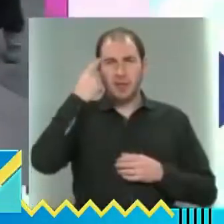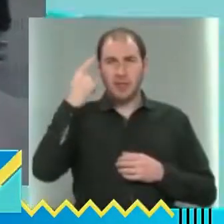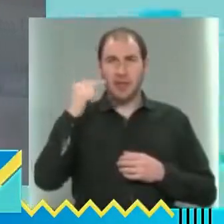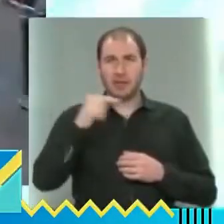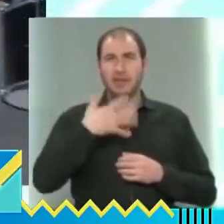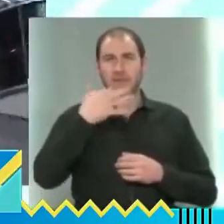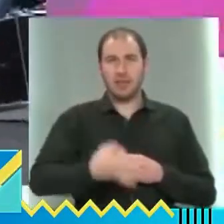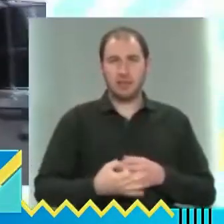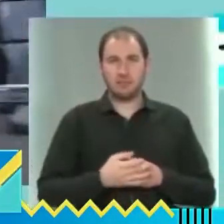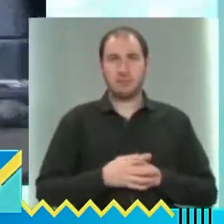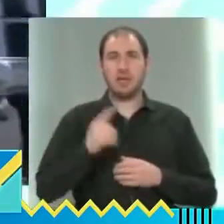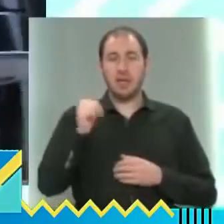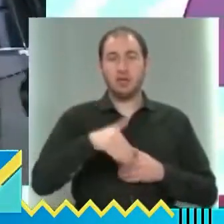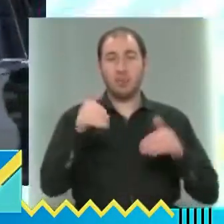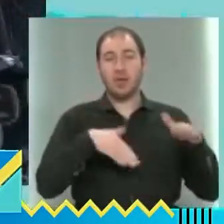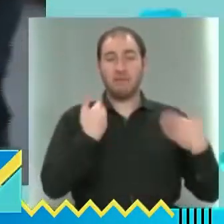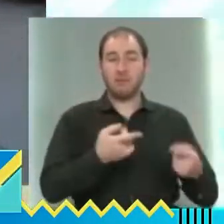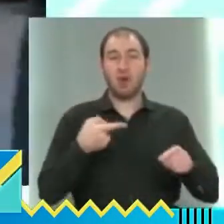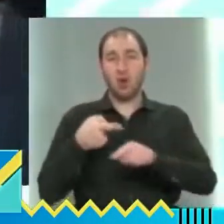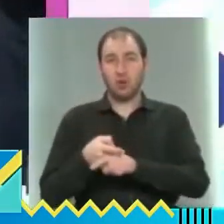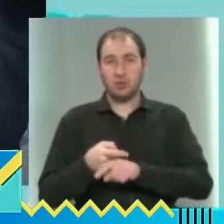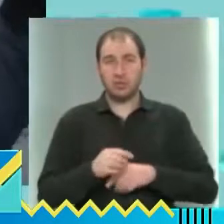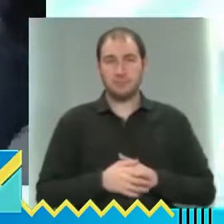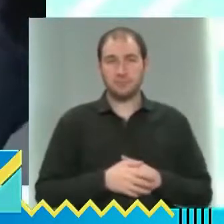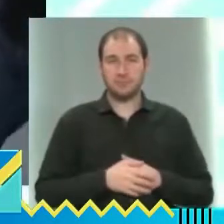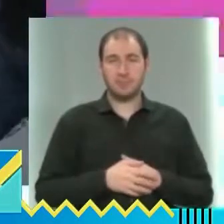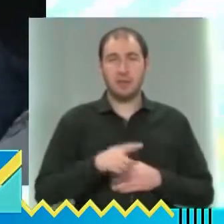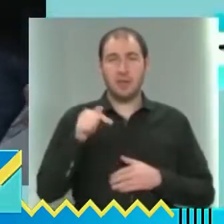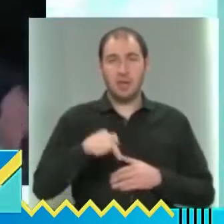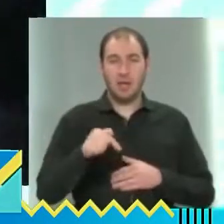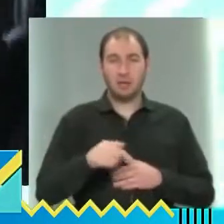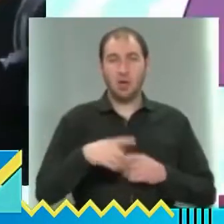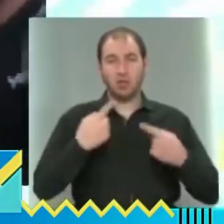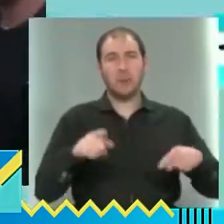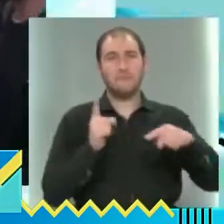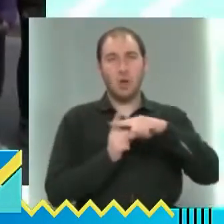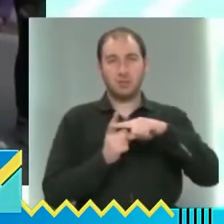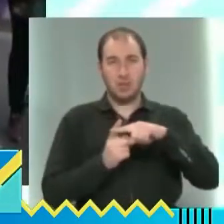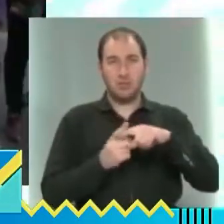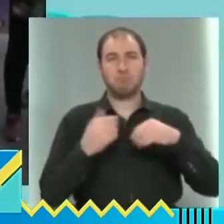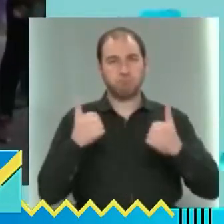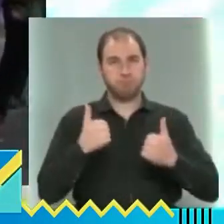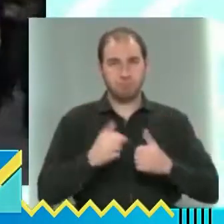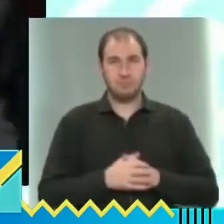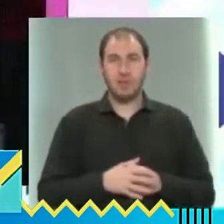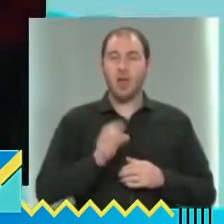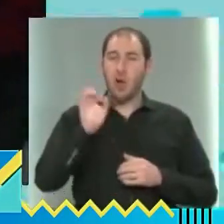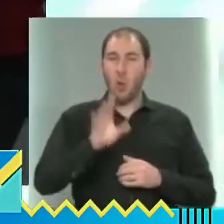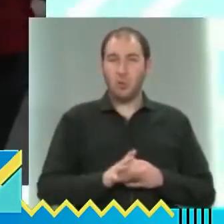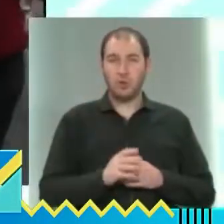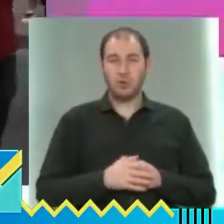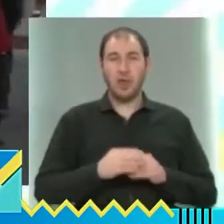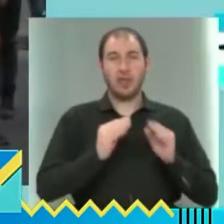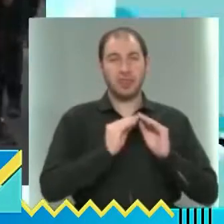La verdad, esto se vote a favor o en contra, tiene un saldo muy positivo y para celebrar, que no solamente es